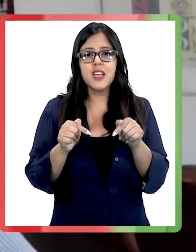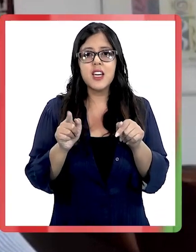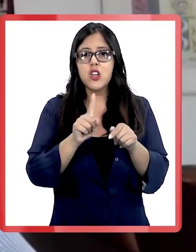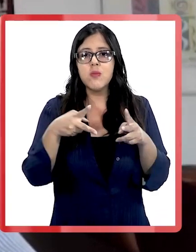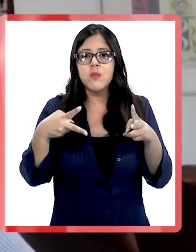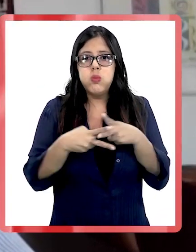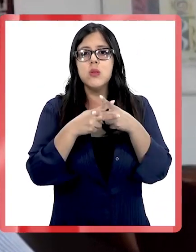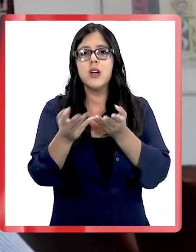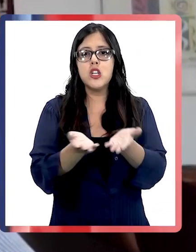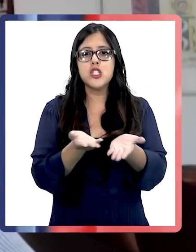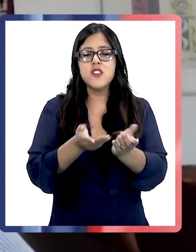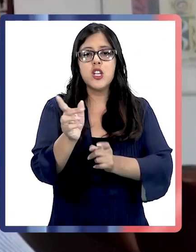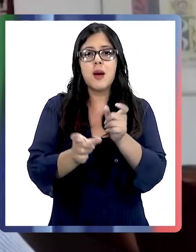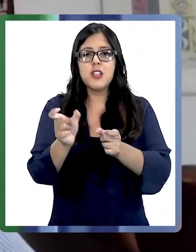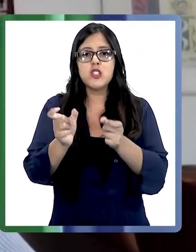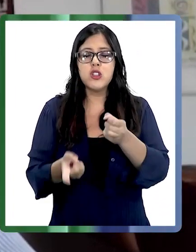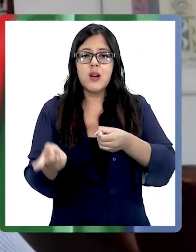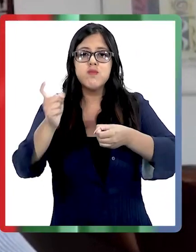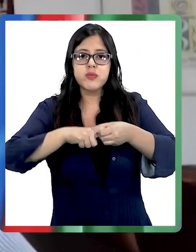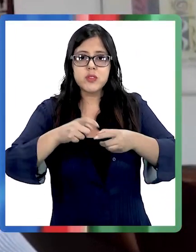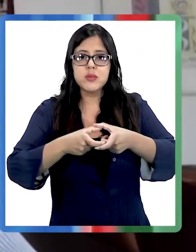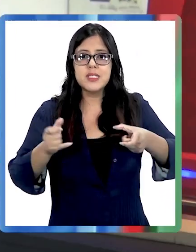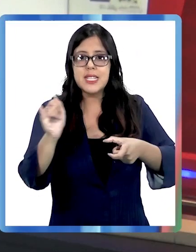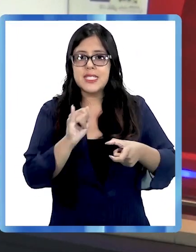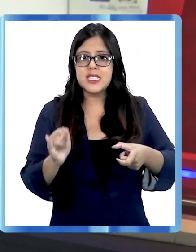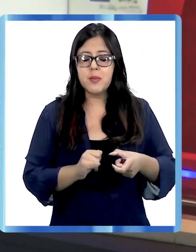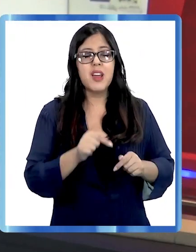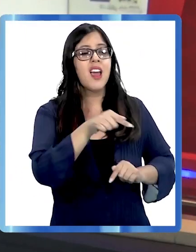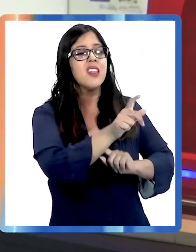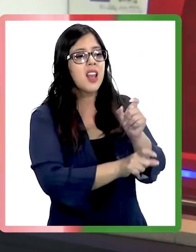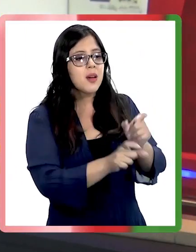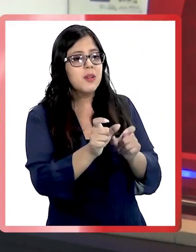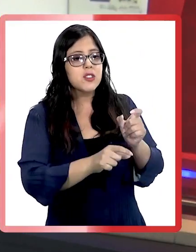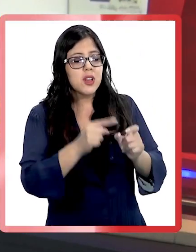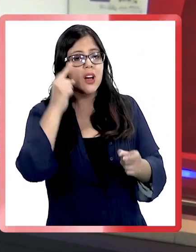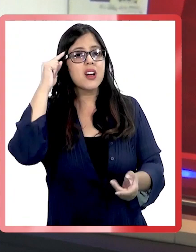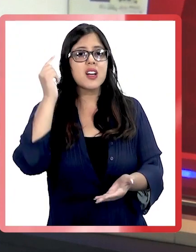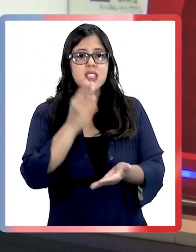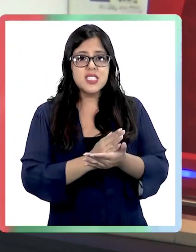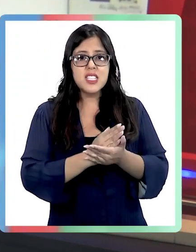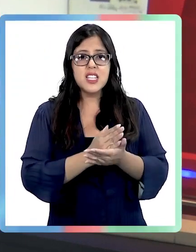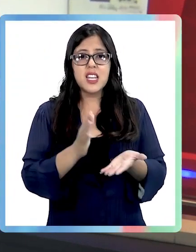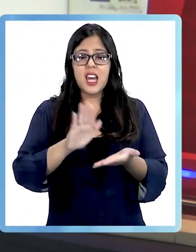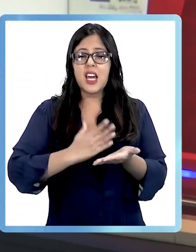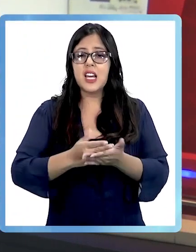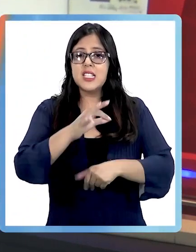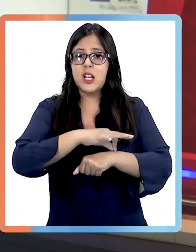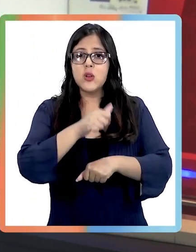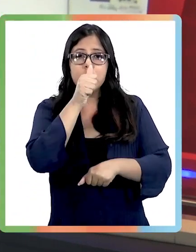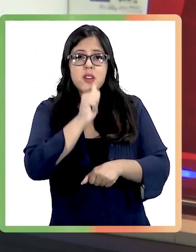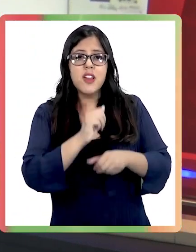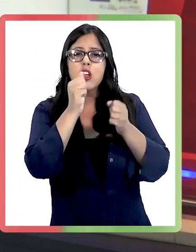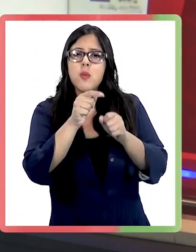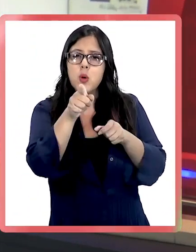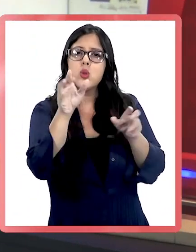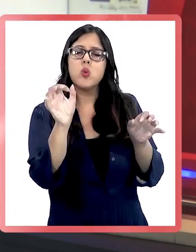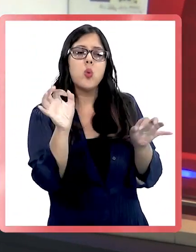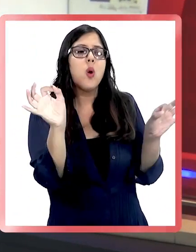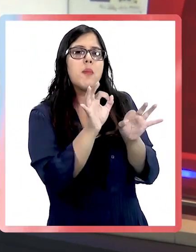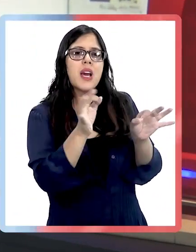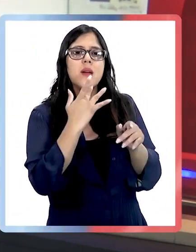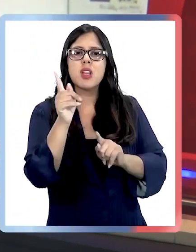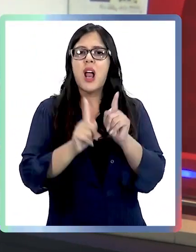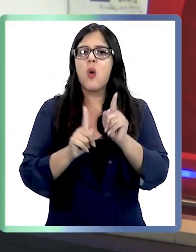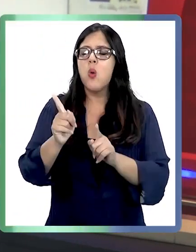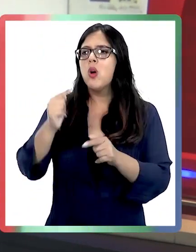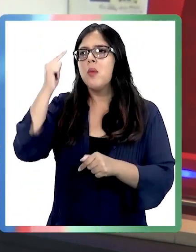una disrupción en los servicios de la gente que es beneficiaria de las ISAPRES. Desde la gente que decide legítimamente atenderse en la salud privada, ¿qué le puede decir a ellos? Porque